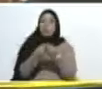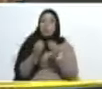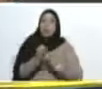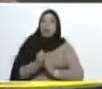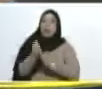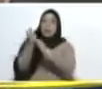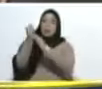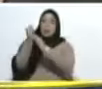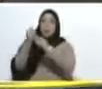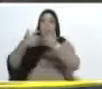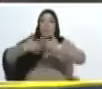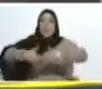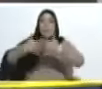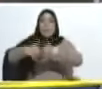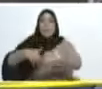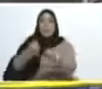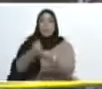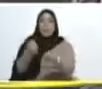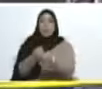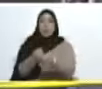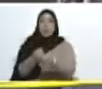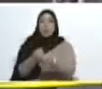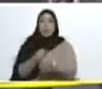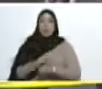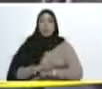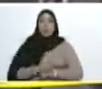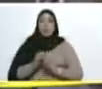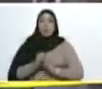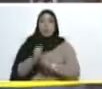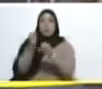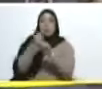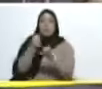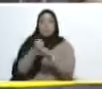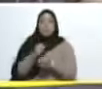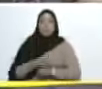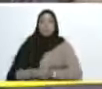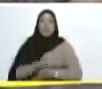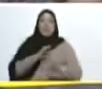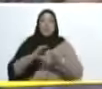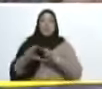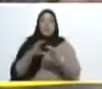líderes empresariales, líderes comunicacionales,